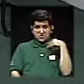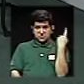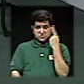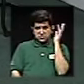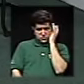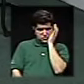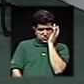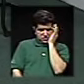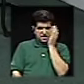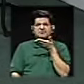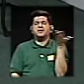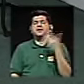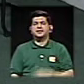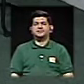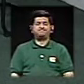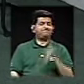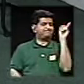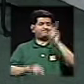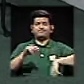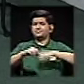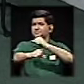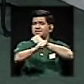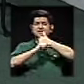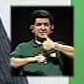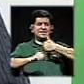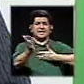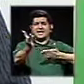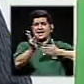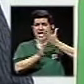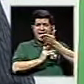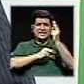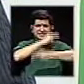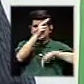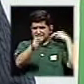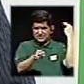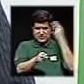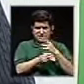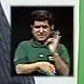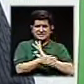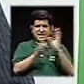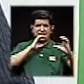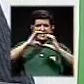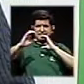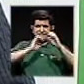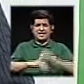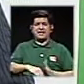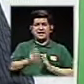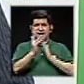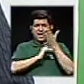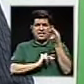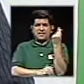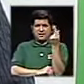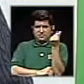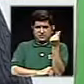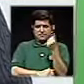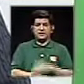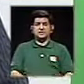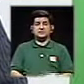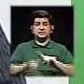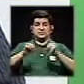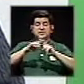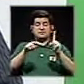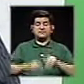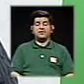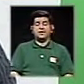preocupó fue la imposibilidad de garantizar acceso universal a las telecomunicaciones a través de precios y tarifas que se